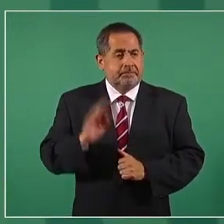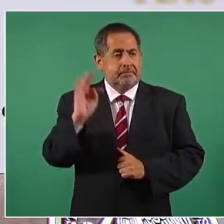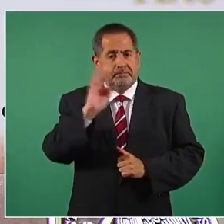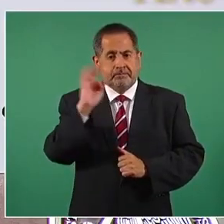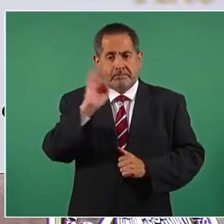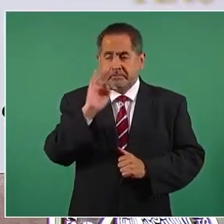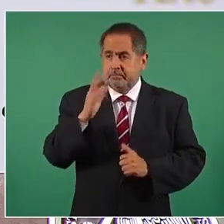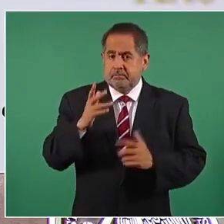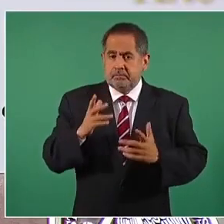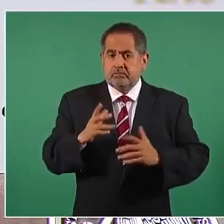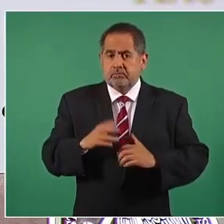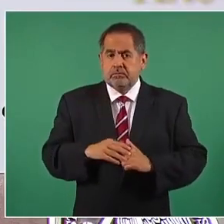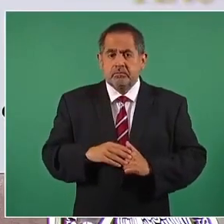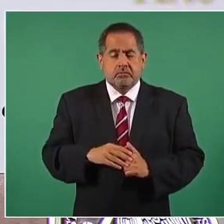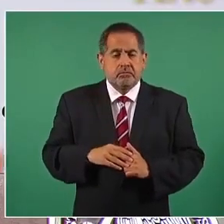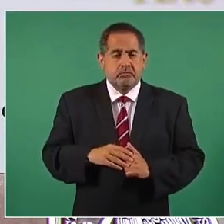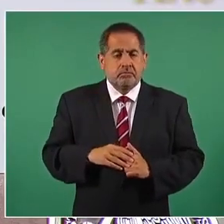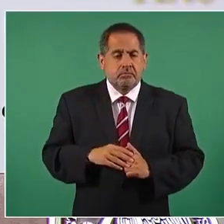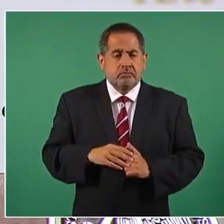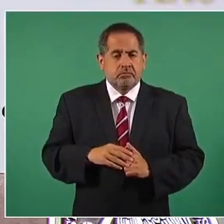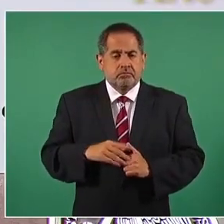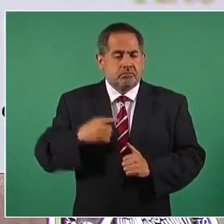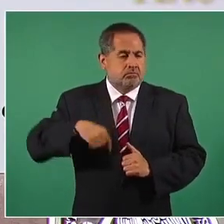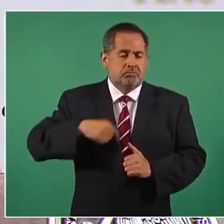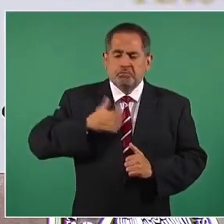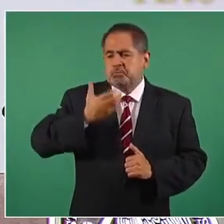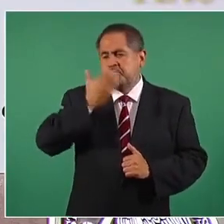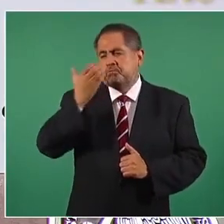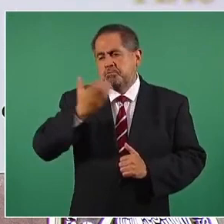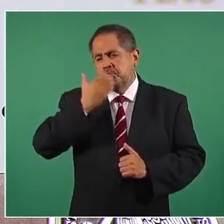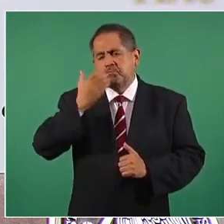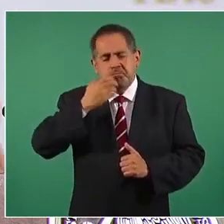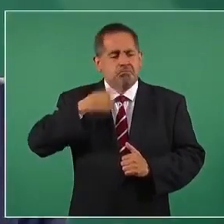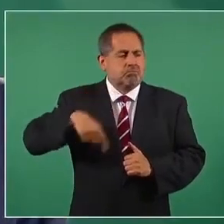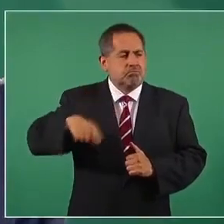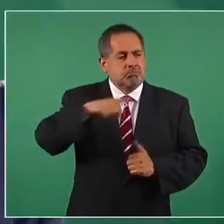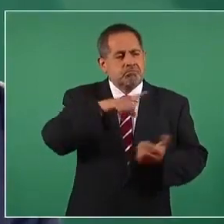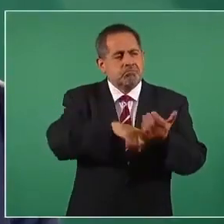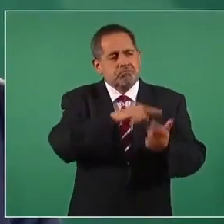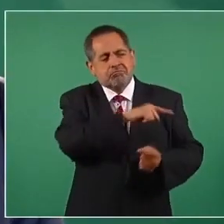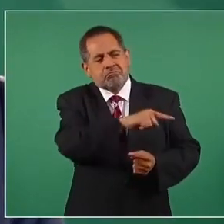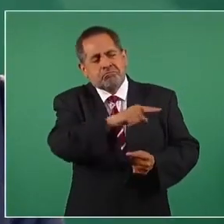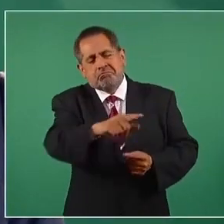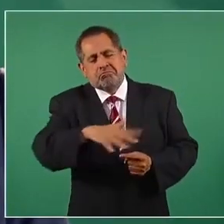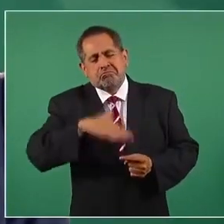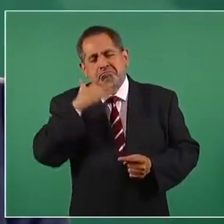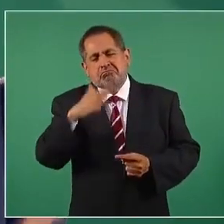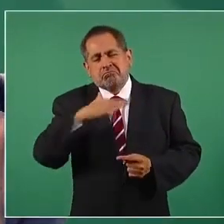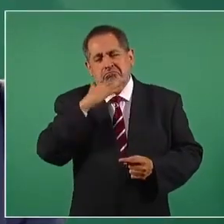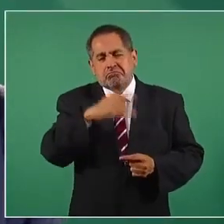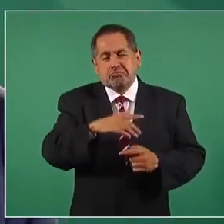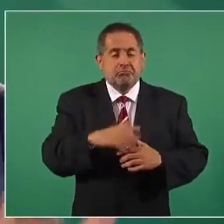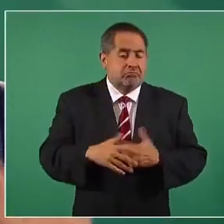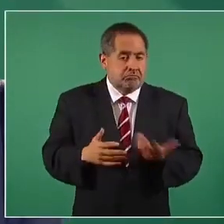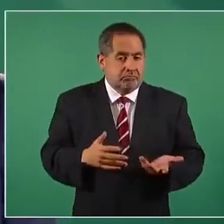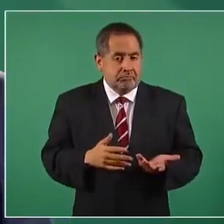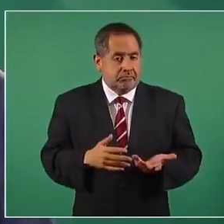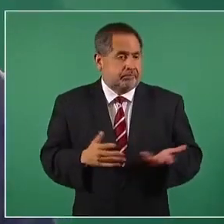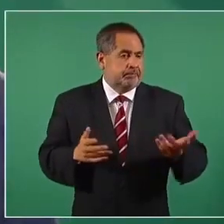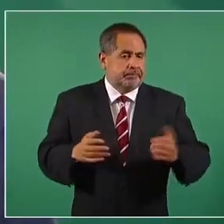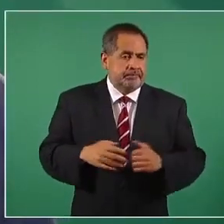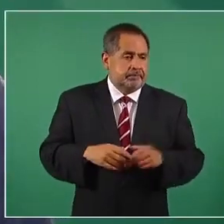estamos metidos, estamos acostumbrados a un sistema de corrupción y de repente ya no